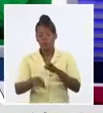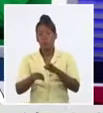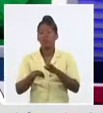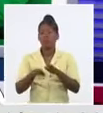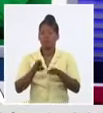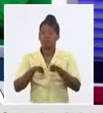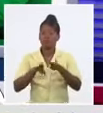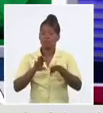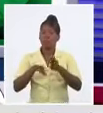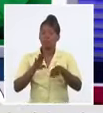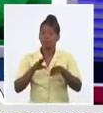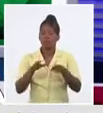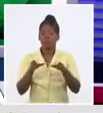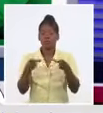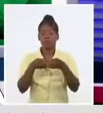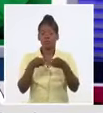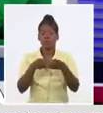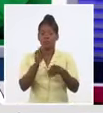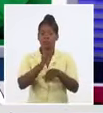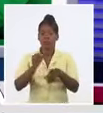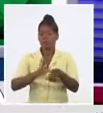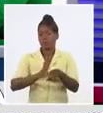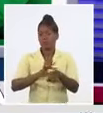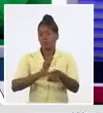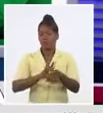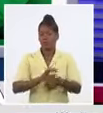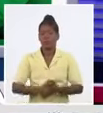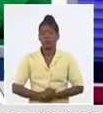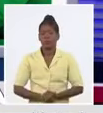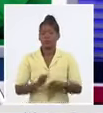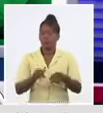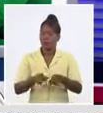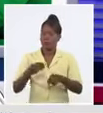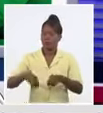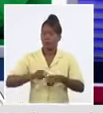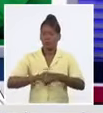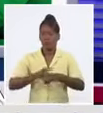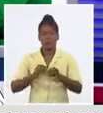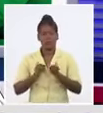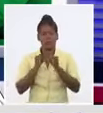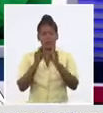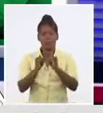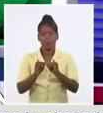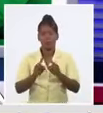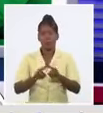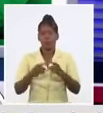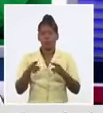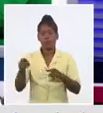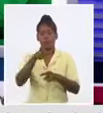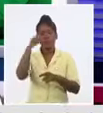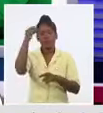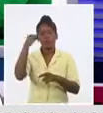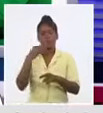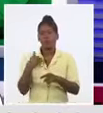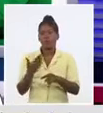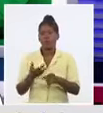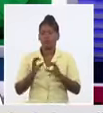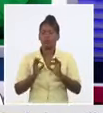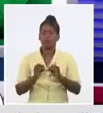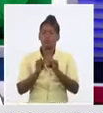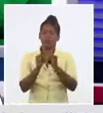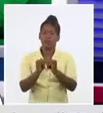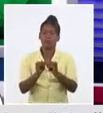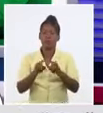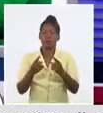fallecidas. Y en cuanto a la incidencia, yo aprovecho nuevamente, digo, para el tema de la